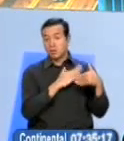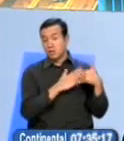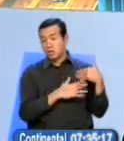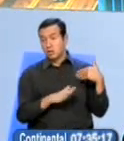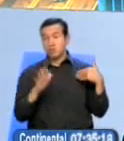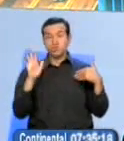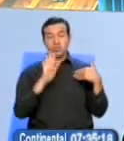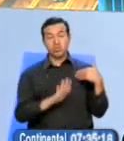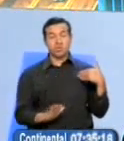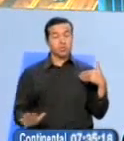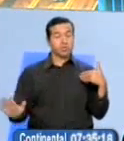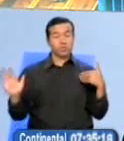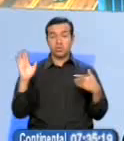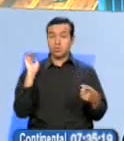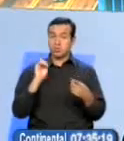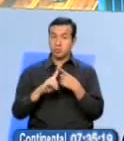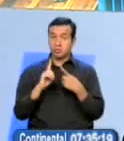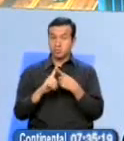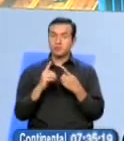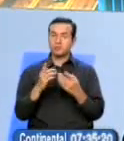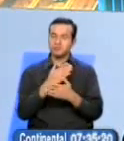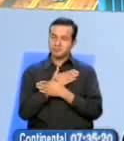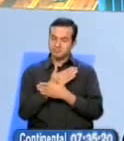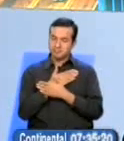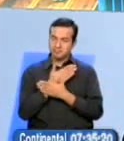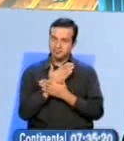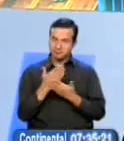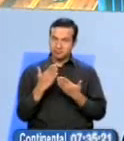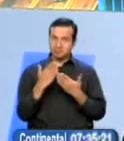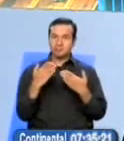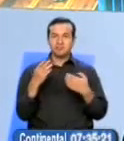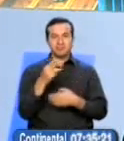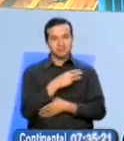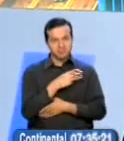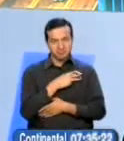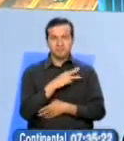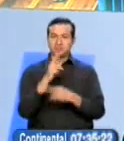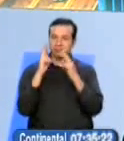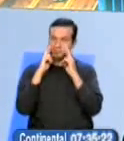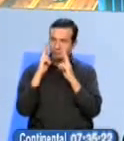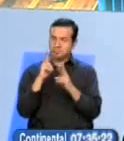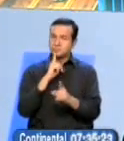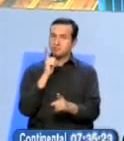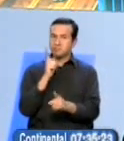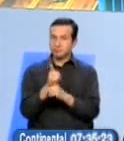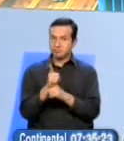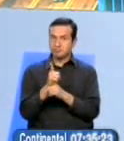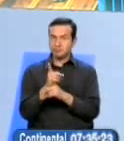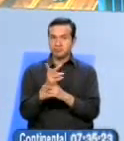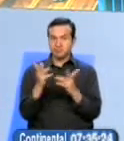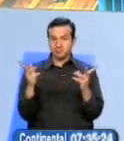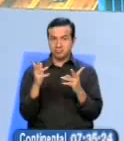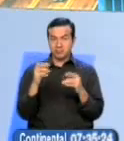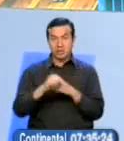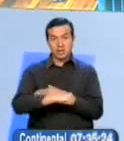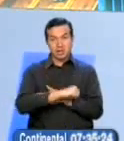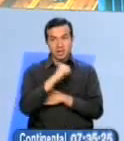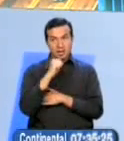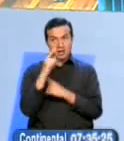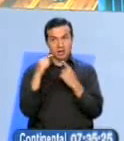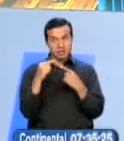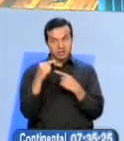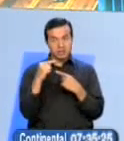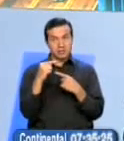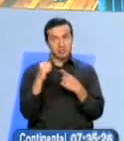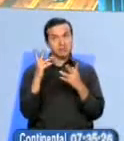ancho de todo el campeonato. Así que mis felicitaciones, como emelexista lo debo reconocer. Por cierto, no nos ganaron el clásico,